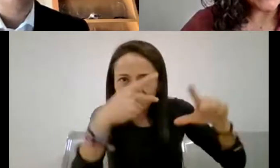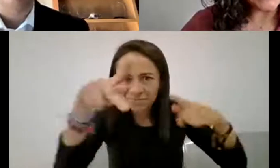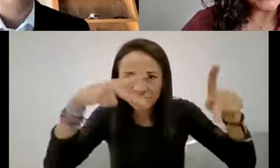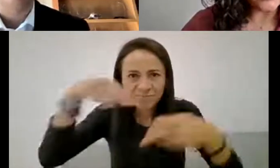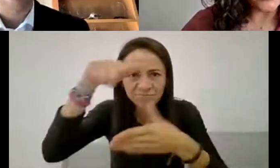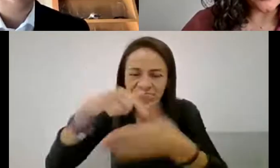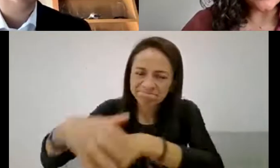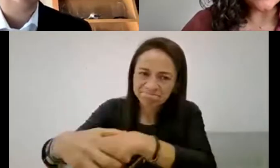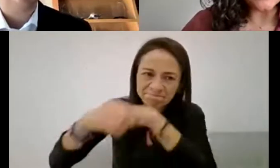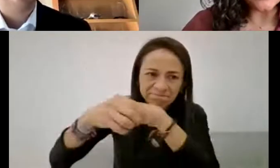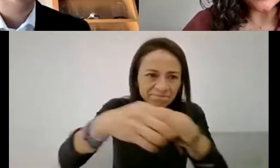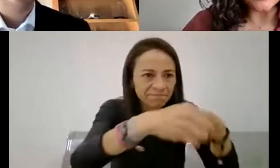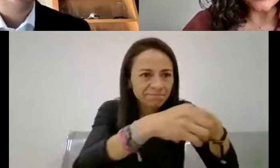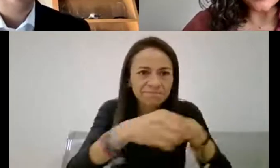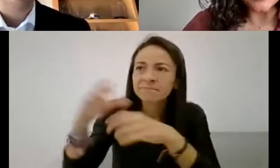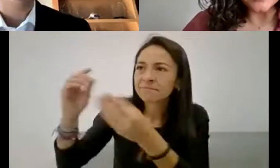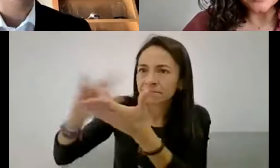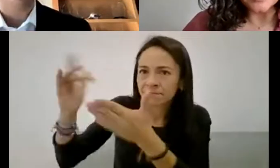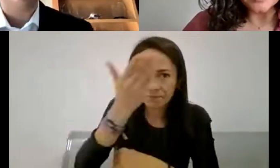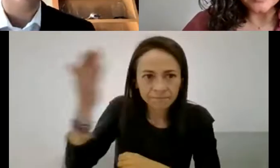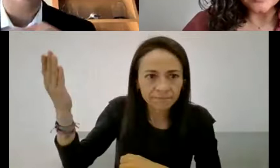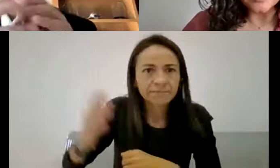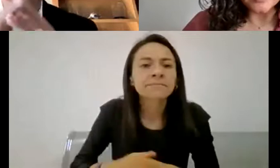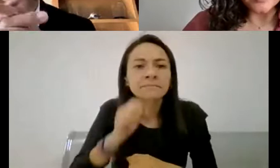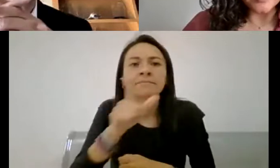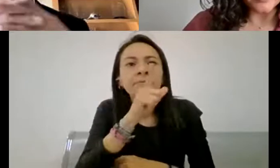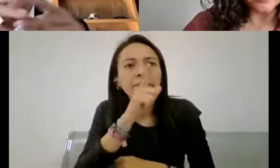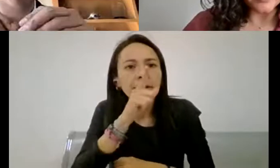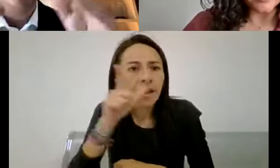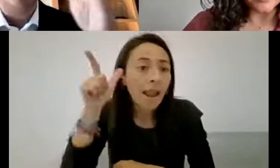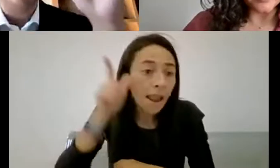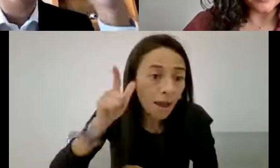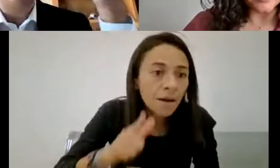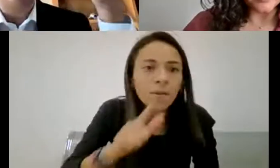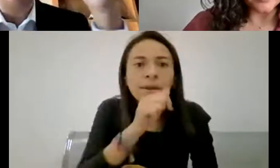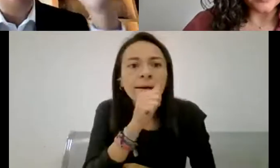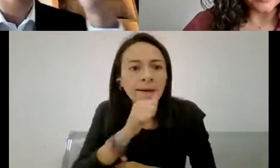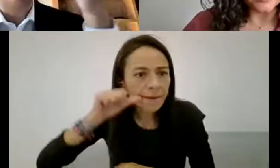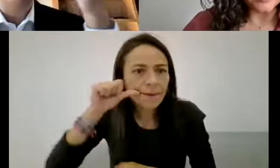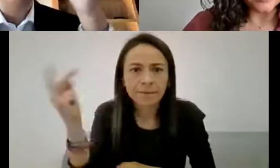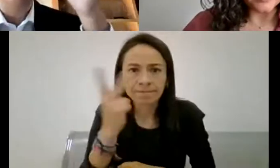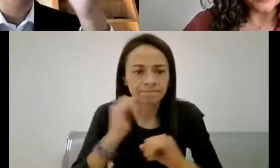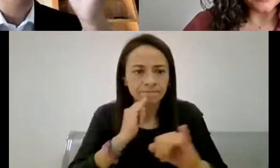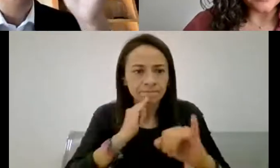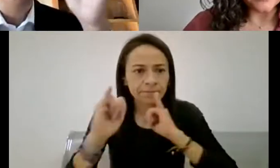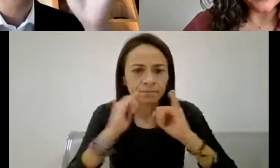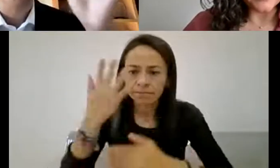Muchas gracias, hasta Muchas luego. gracias, Adriana y Laura, por la interpretación de lengua de señas mexicana.